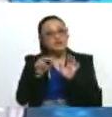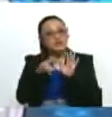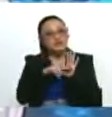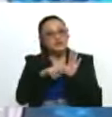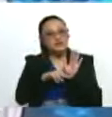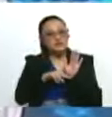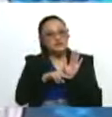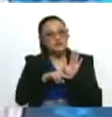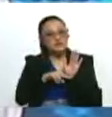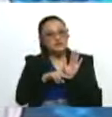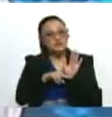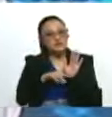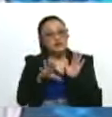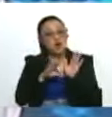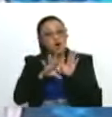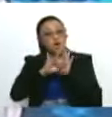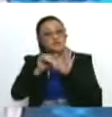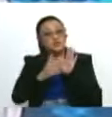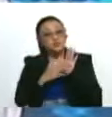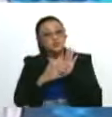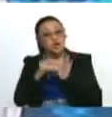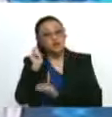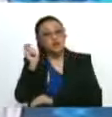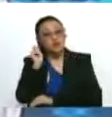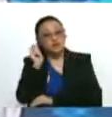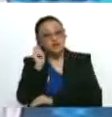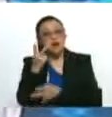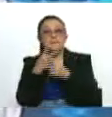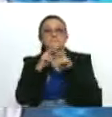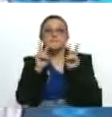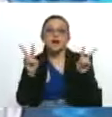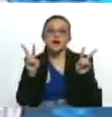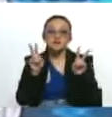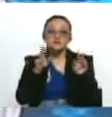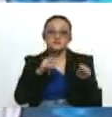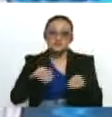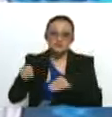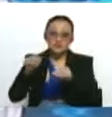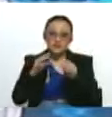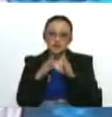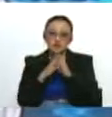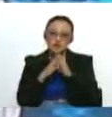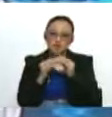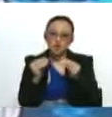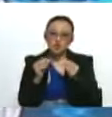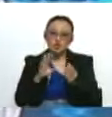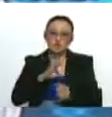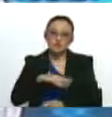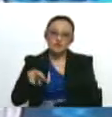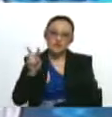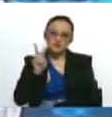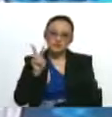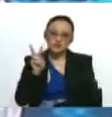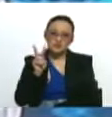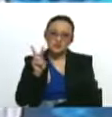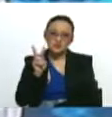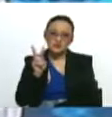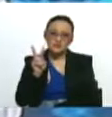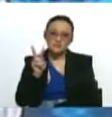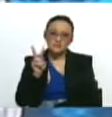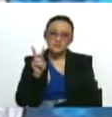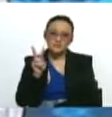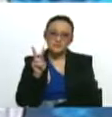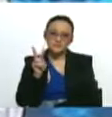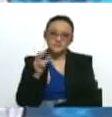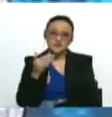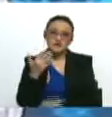garantizar, con la Constitución en la mano, la paz territorial de toda la República Bolivariana de Venezuela,